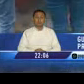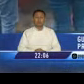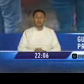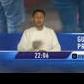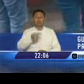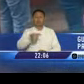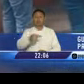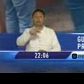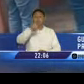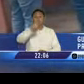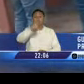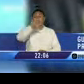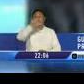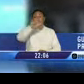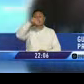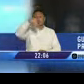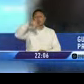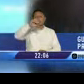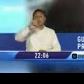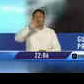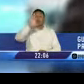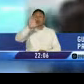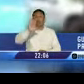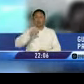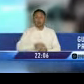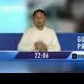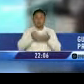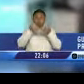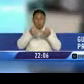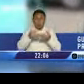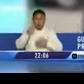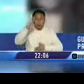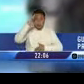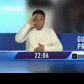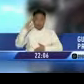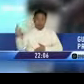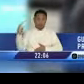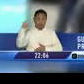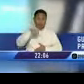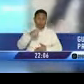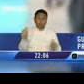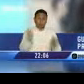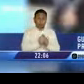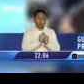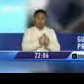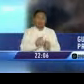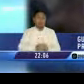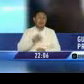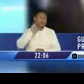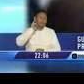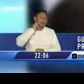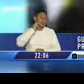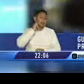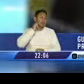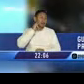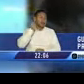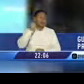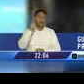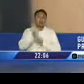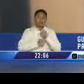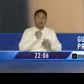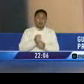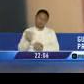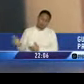Guamote, provincia de Chimborazo. Es el momento en el que elementos policiales y la fiscalía se llevan a la pequeña niña de tan solo 10